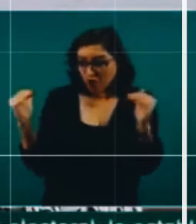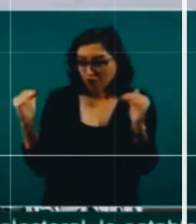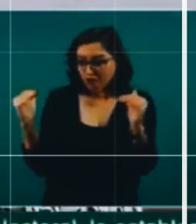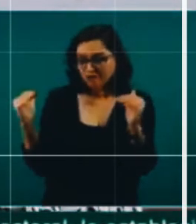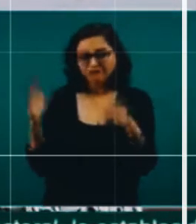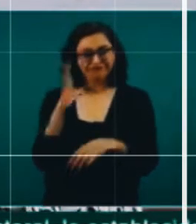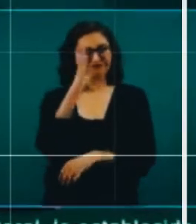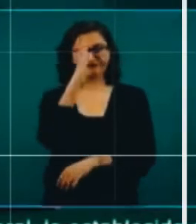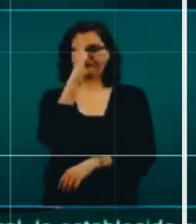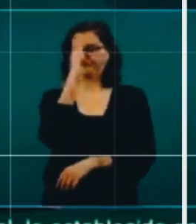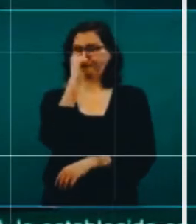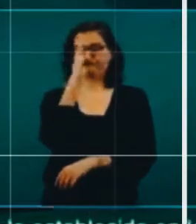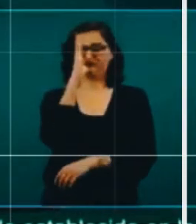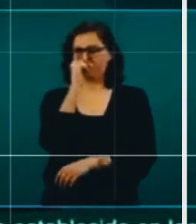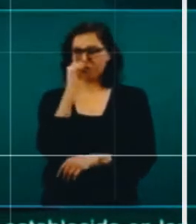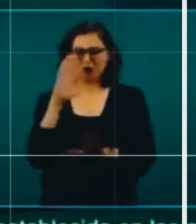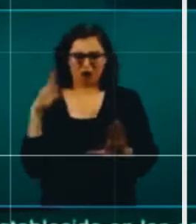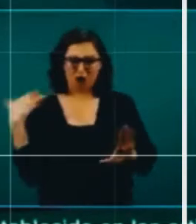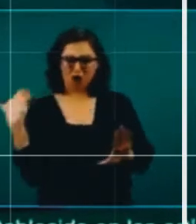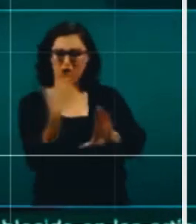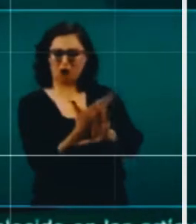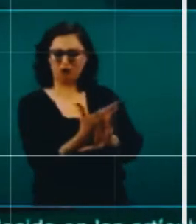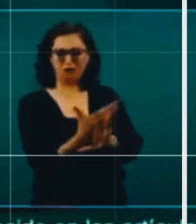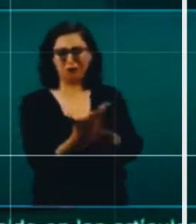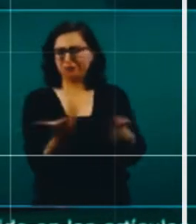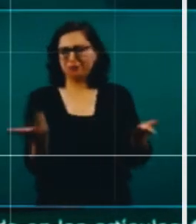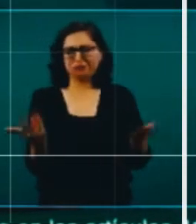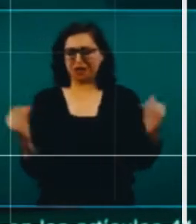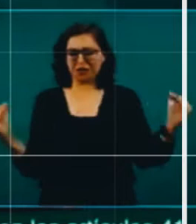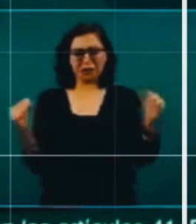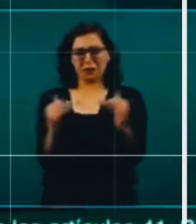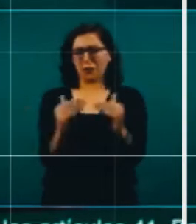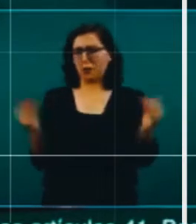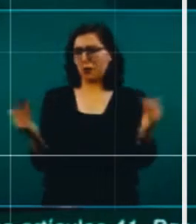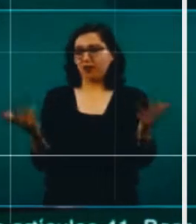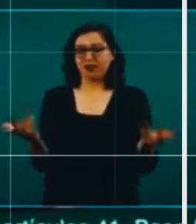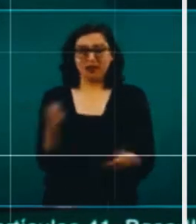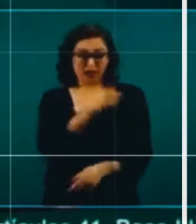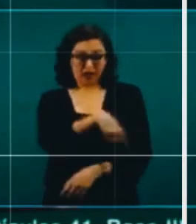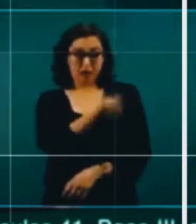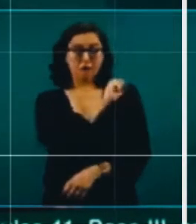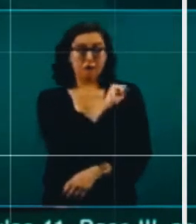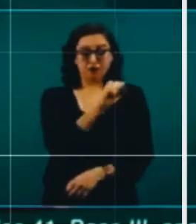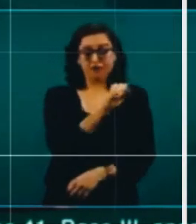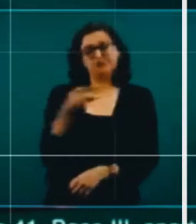El mal hay que enfrentarlo haciendo el bien.